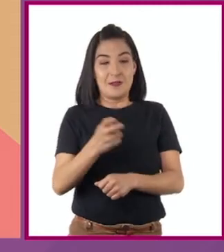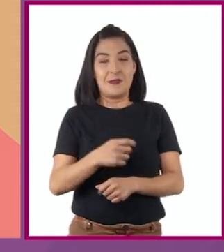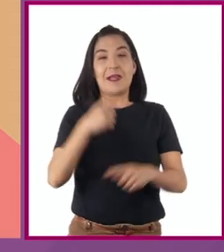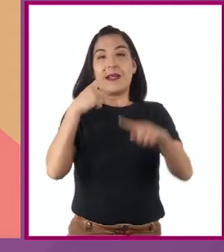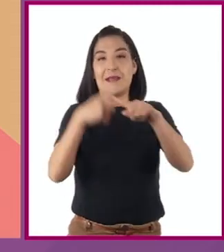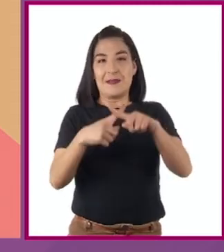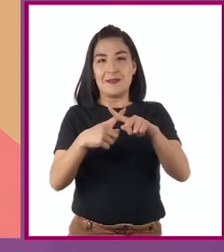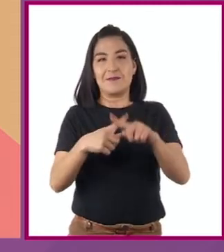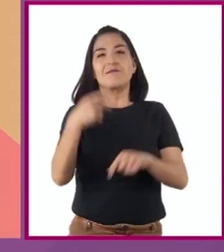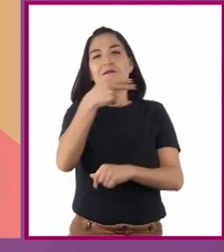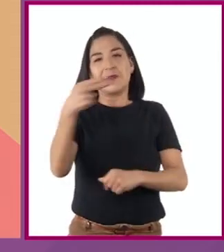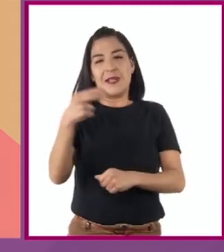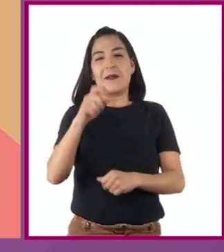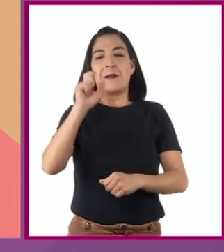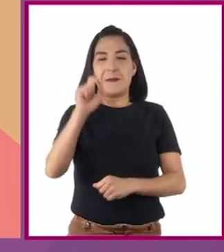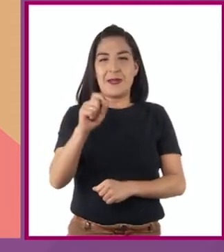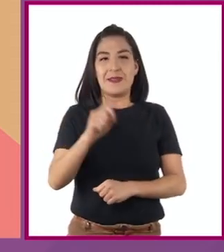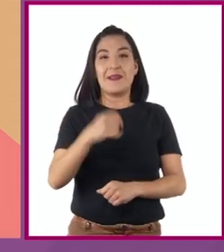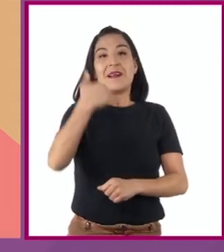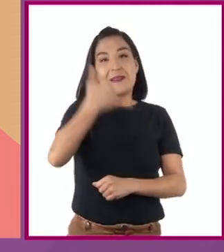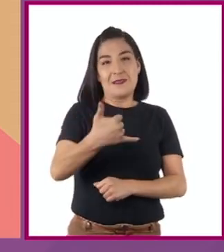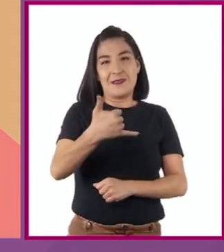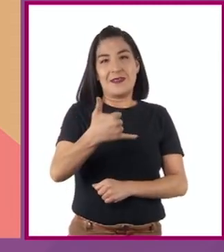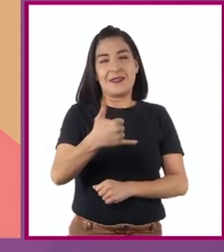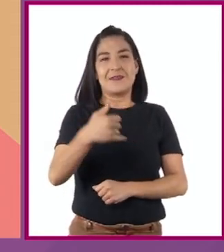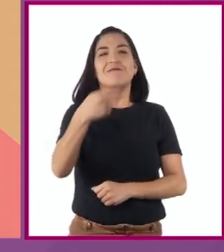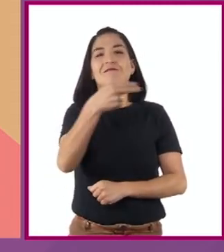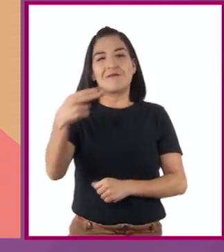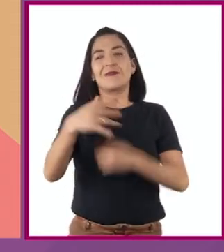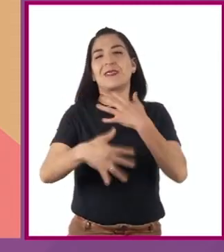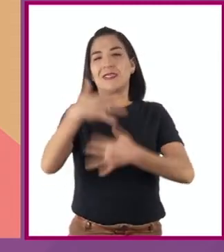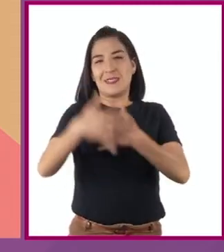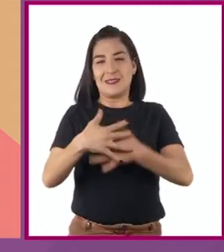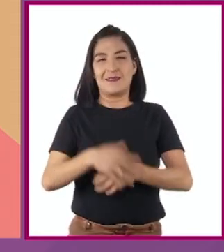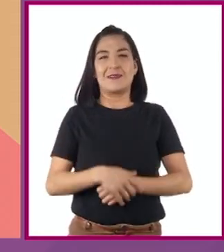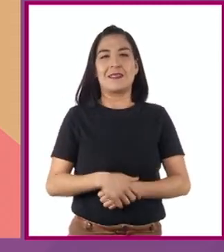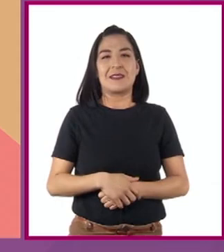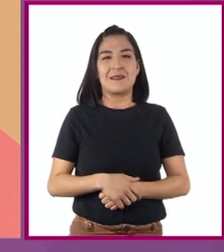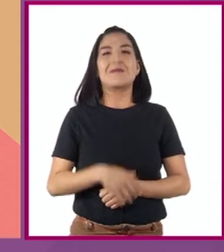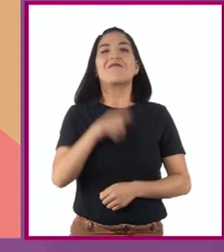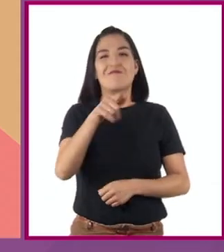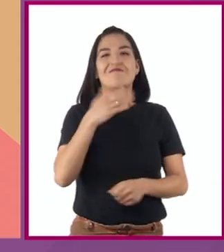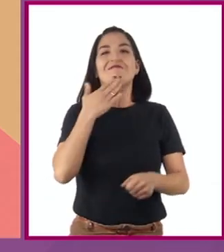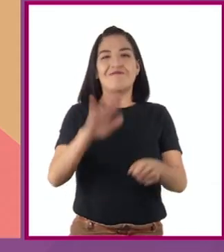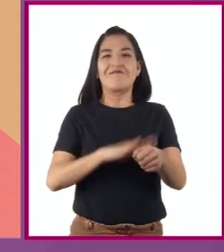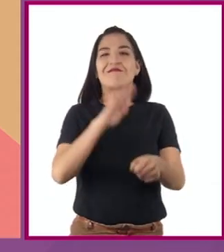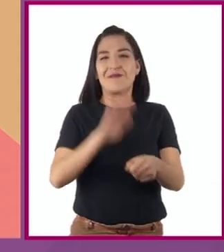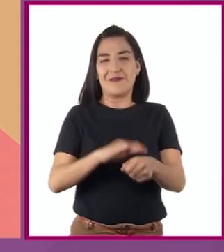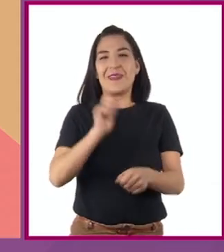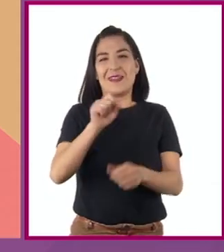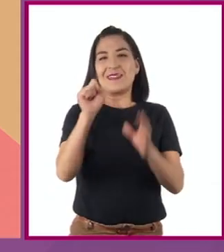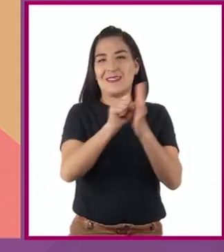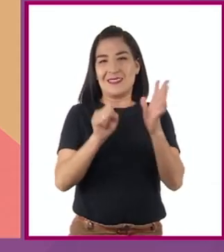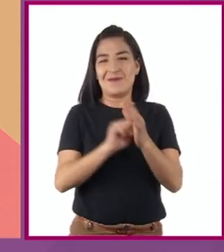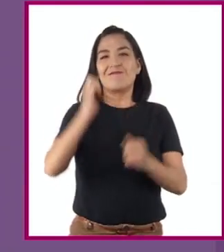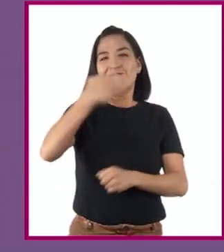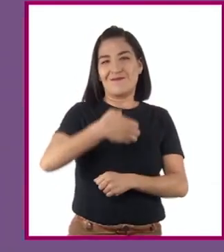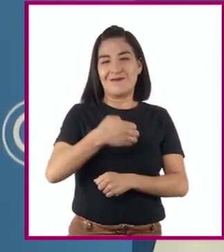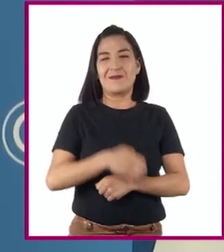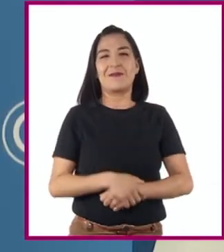X es igual a 20 y Y es igual a 15. Sí son soluciones del sistema de